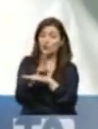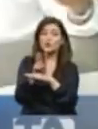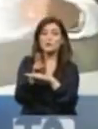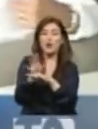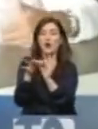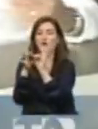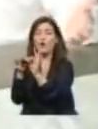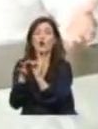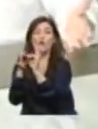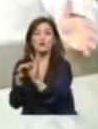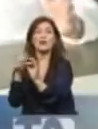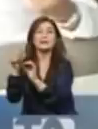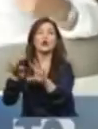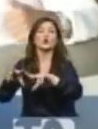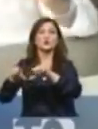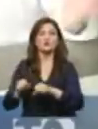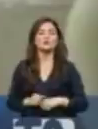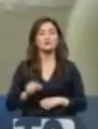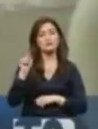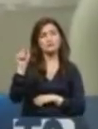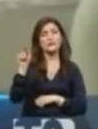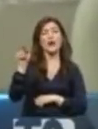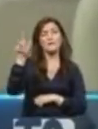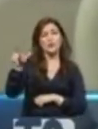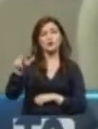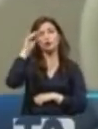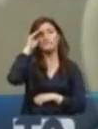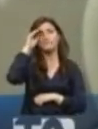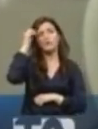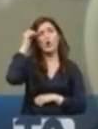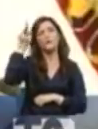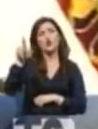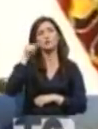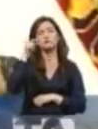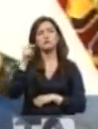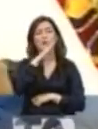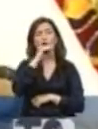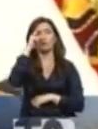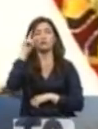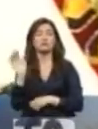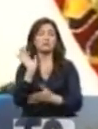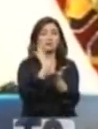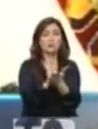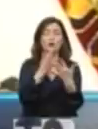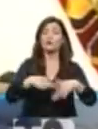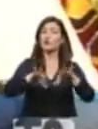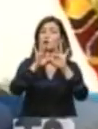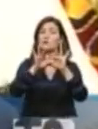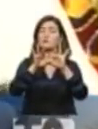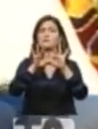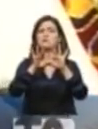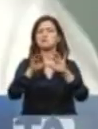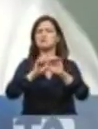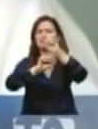cohecho. Por eso, para el otrora coideario de Alianza País, Cristian Viteri, la presencia de Correa en Ecuador es imprescindible para terminar de atar